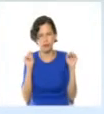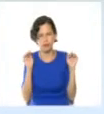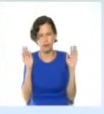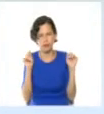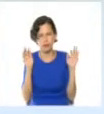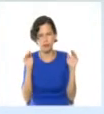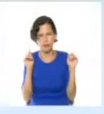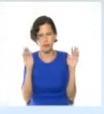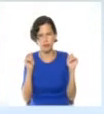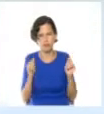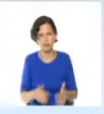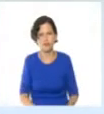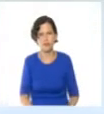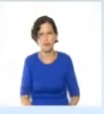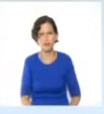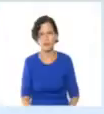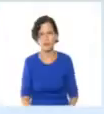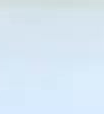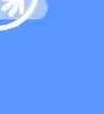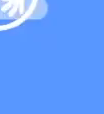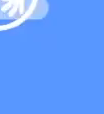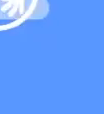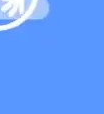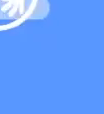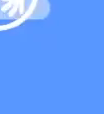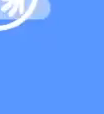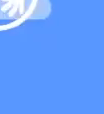profesor Jesús Aguilarte. Buenas tardes.